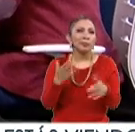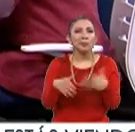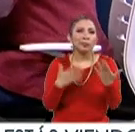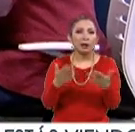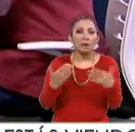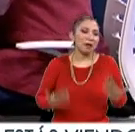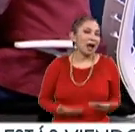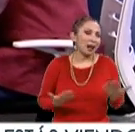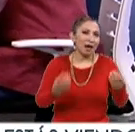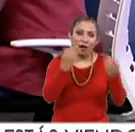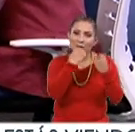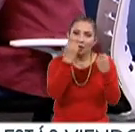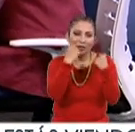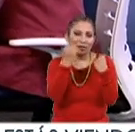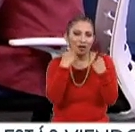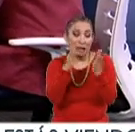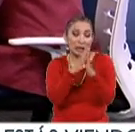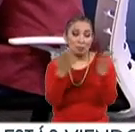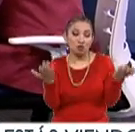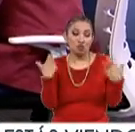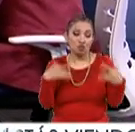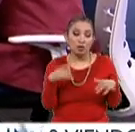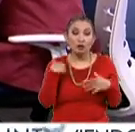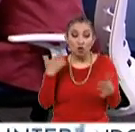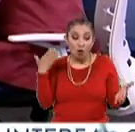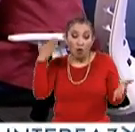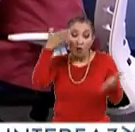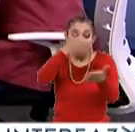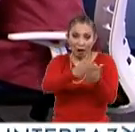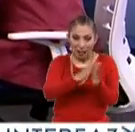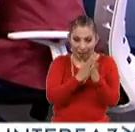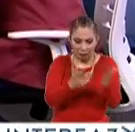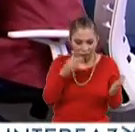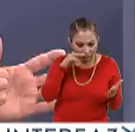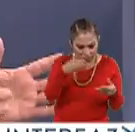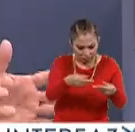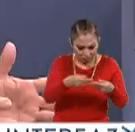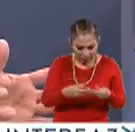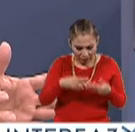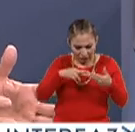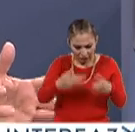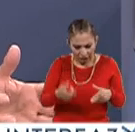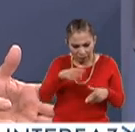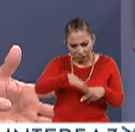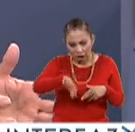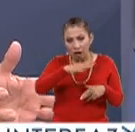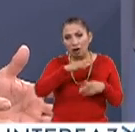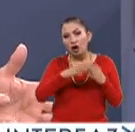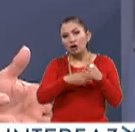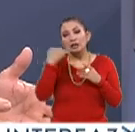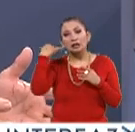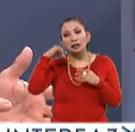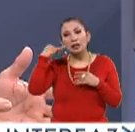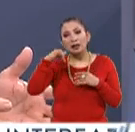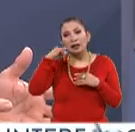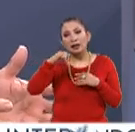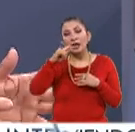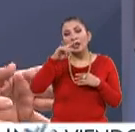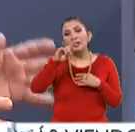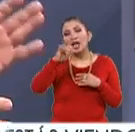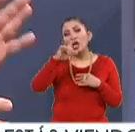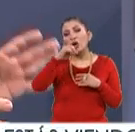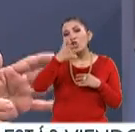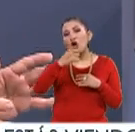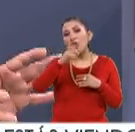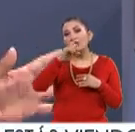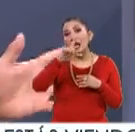los bailables, la comida y los libros. Y al ir a los libros, me tropecé con La relación de las cosas de Yucatán, de Diego de Landa.